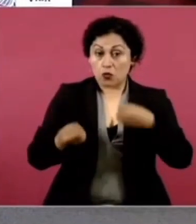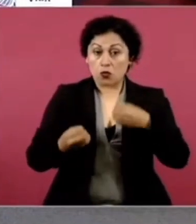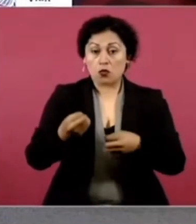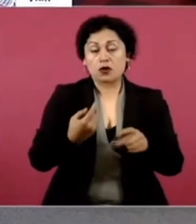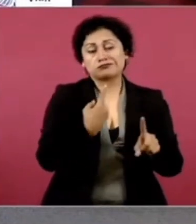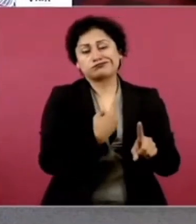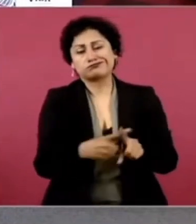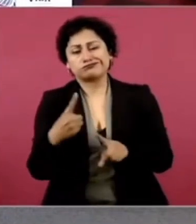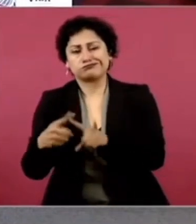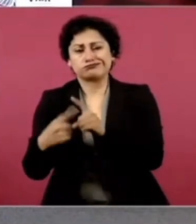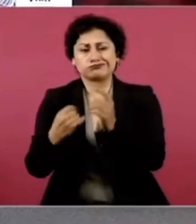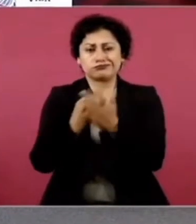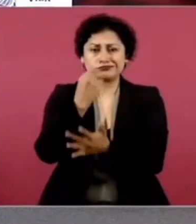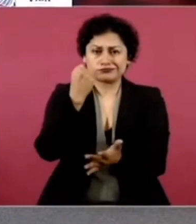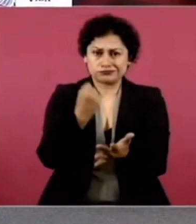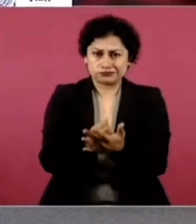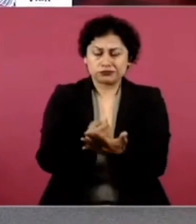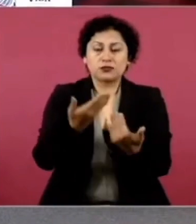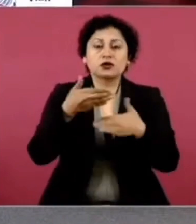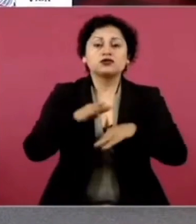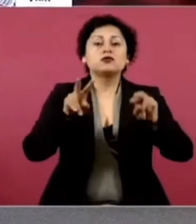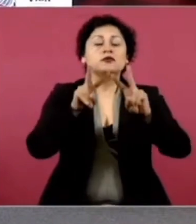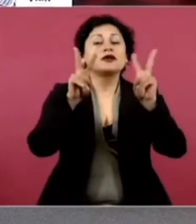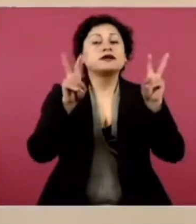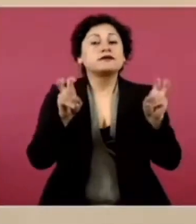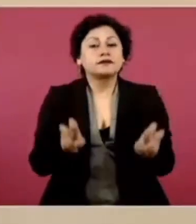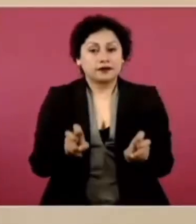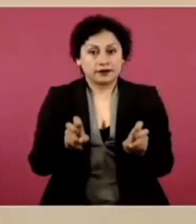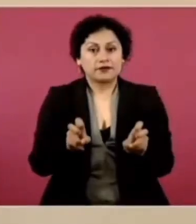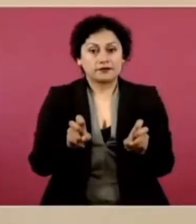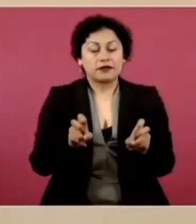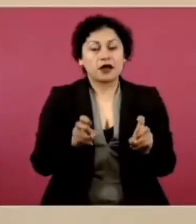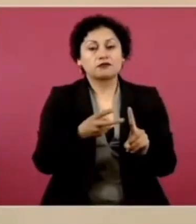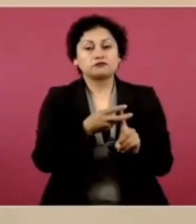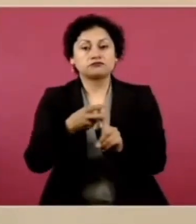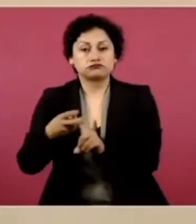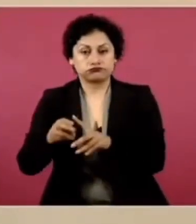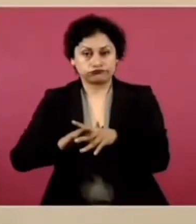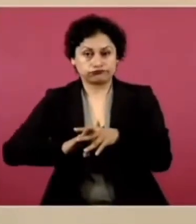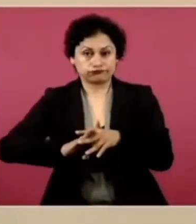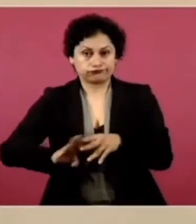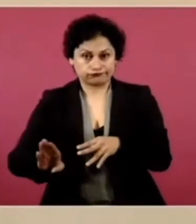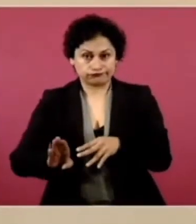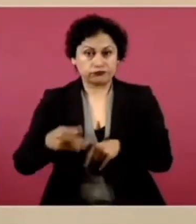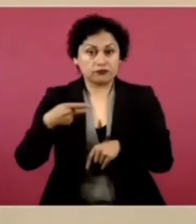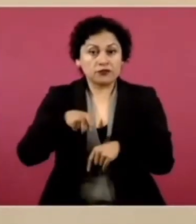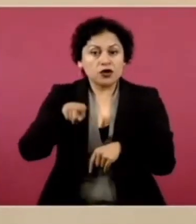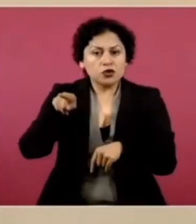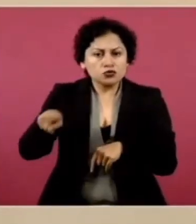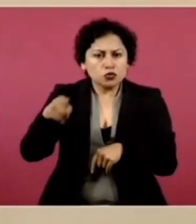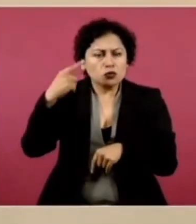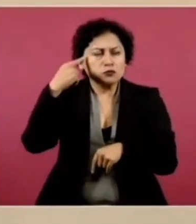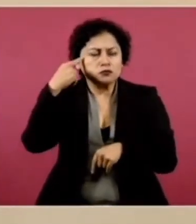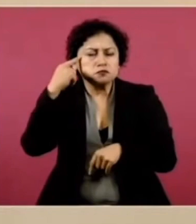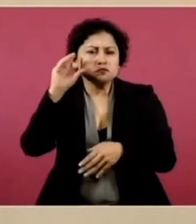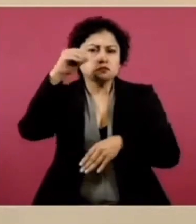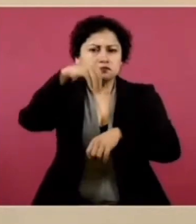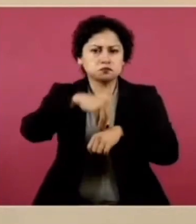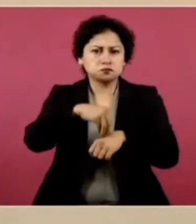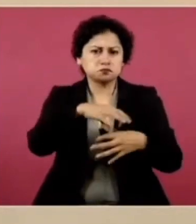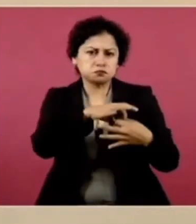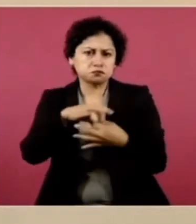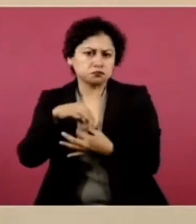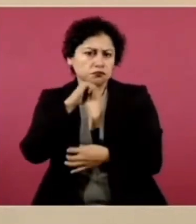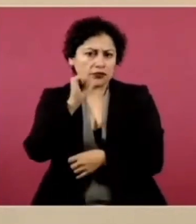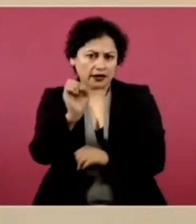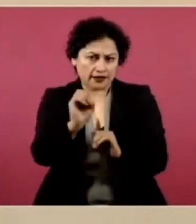resoluciones adversas, sobre todo en delitos por tráfico ilícito de personas migrantes sin tener un criterio homologado. En